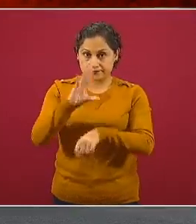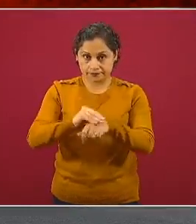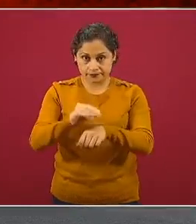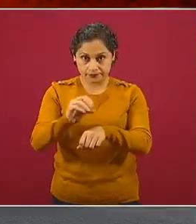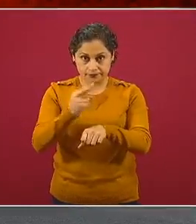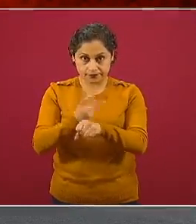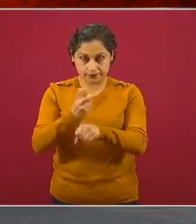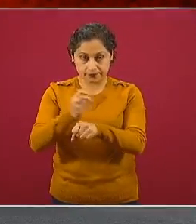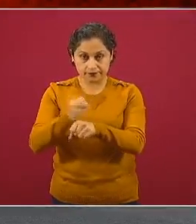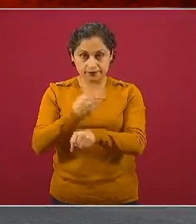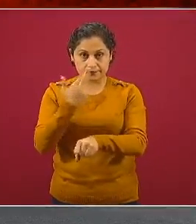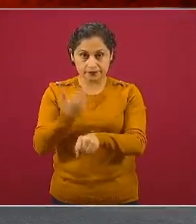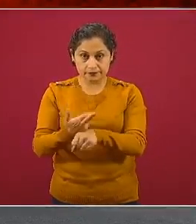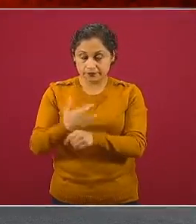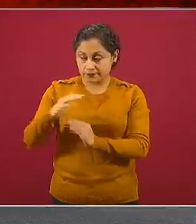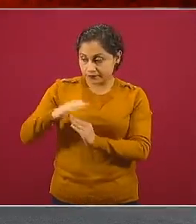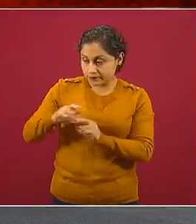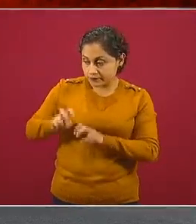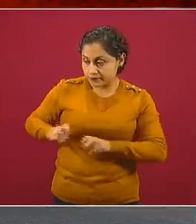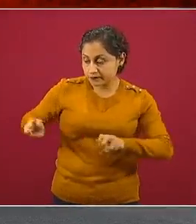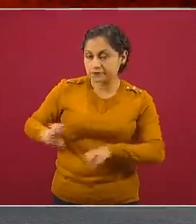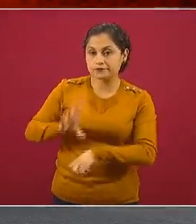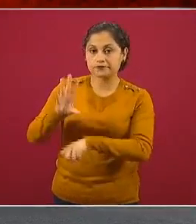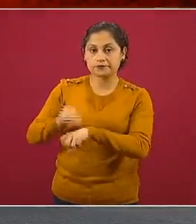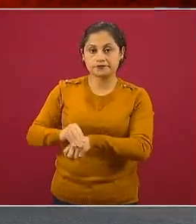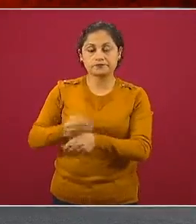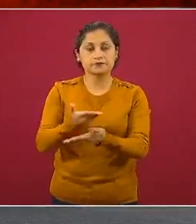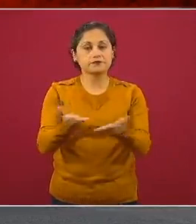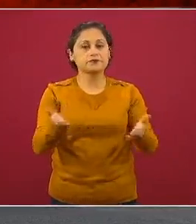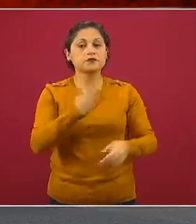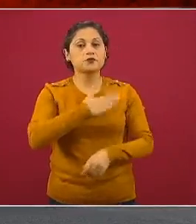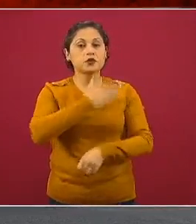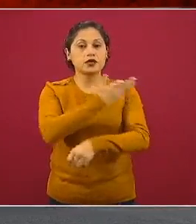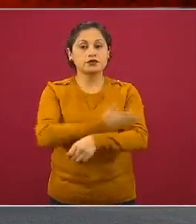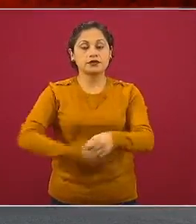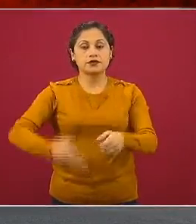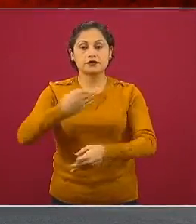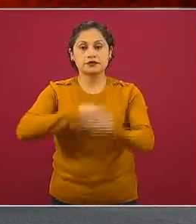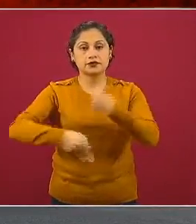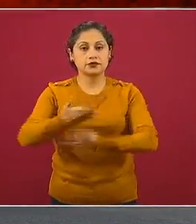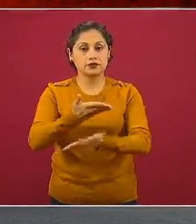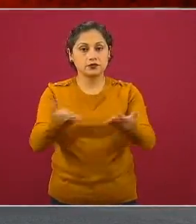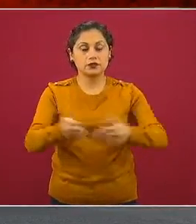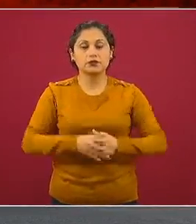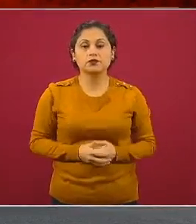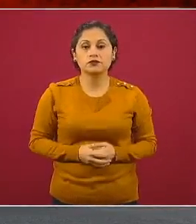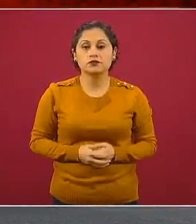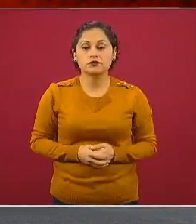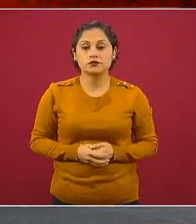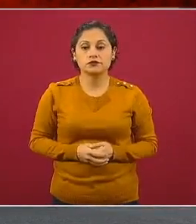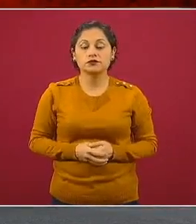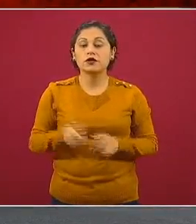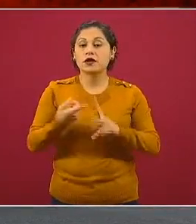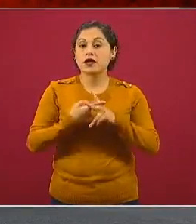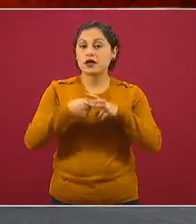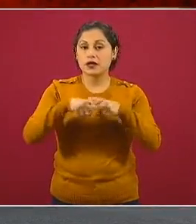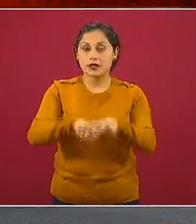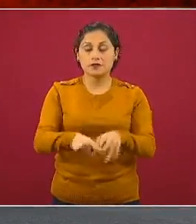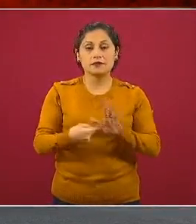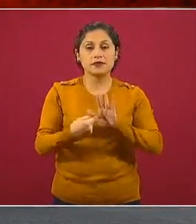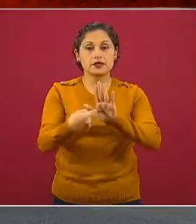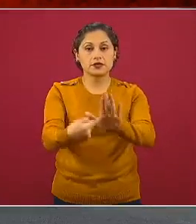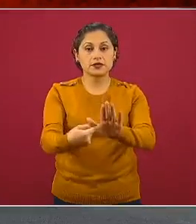la mesa, muy buenas tardes a todas y todos. Vamos a iniciar con la actualización del panorama de esta